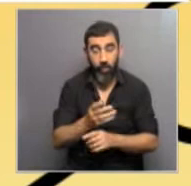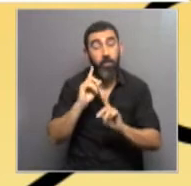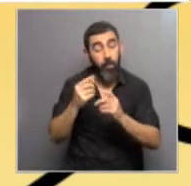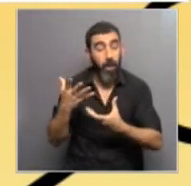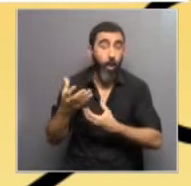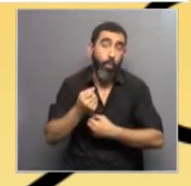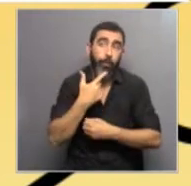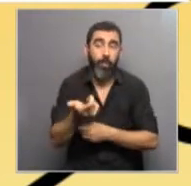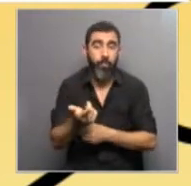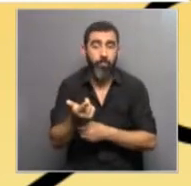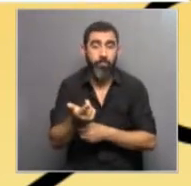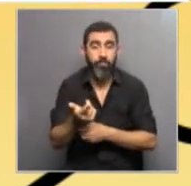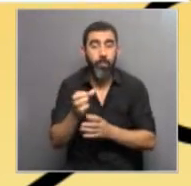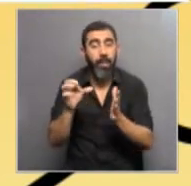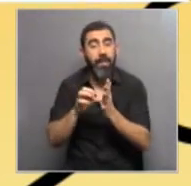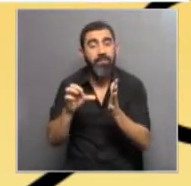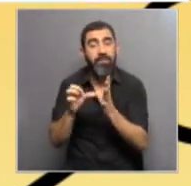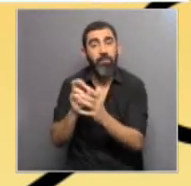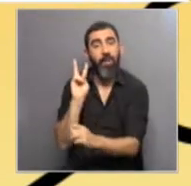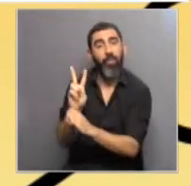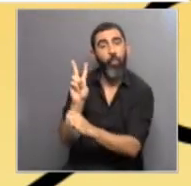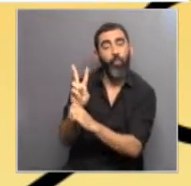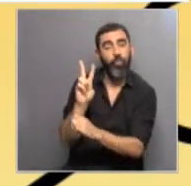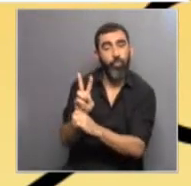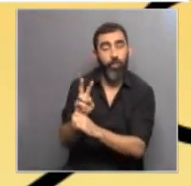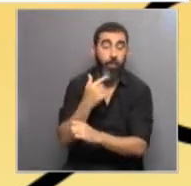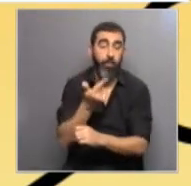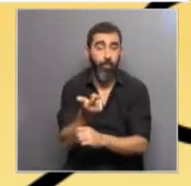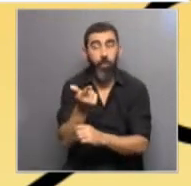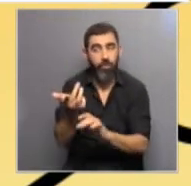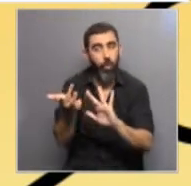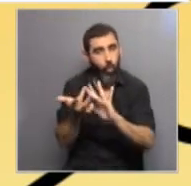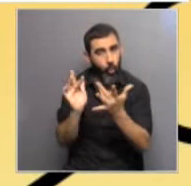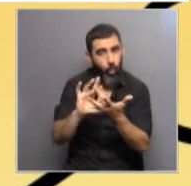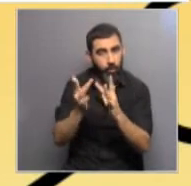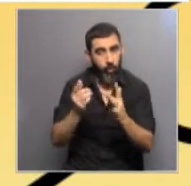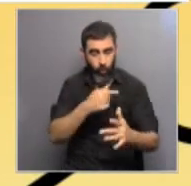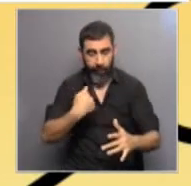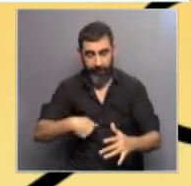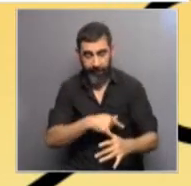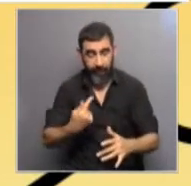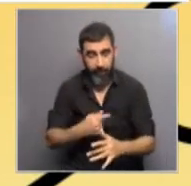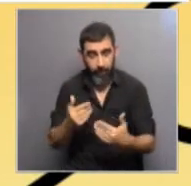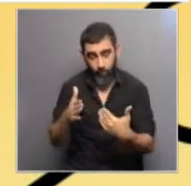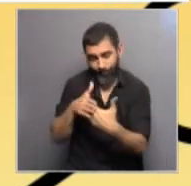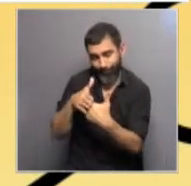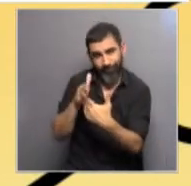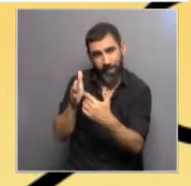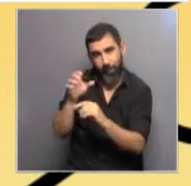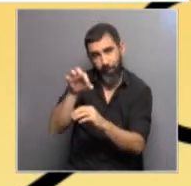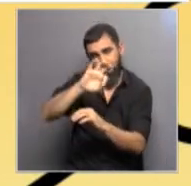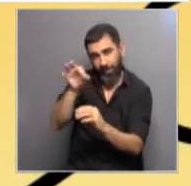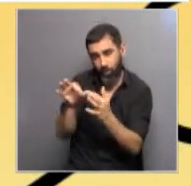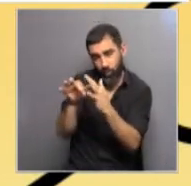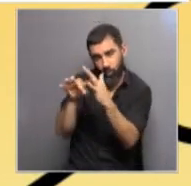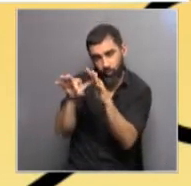por ejemplo, educar al sistema inmune. El sistema inmune está en contacto con el intestino, en las paredes del intestino, porque hay